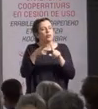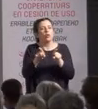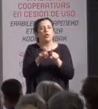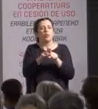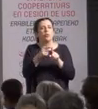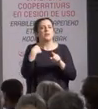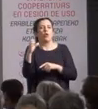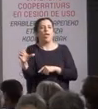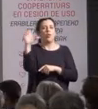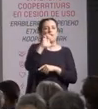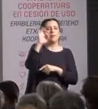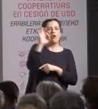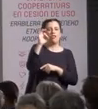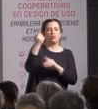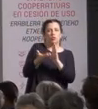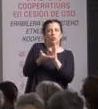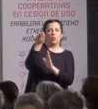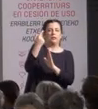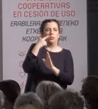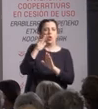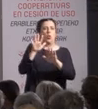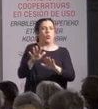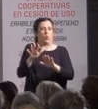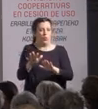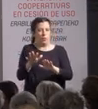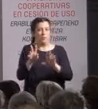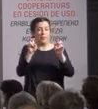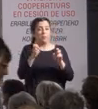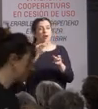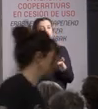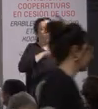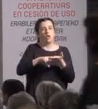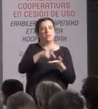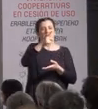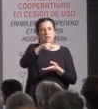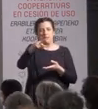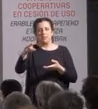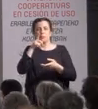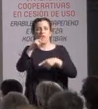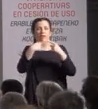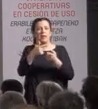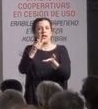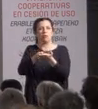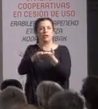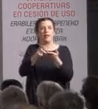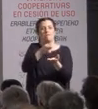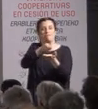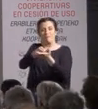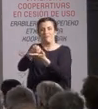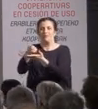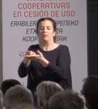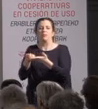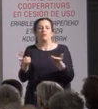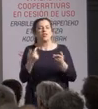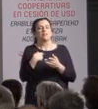del Euribor en las cuotas mensuales que pagaban las familias en las hipotecas. Ese código de